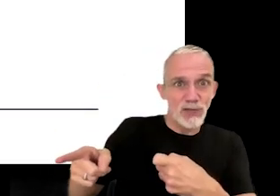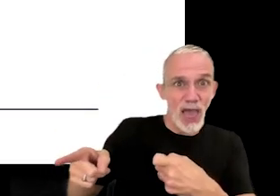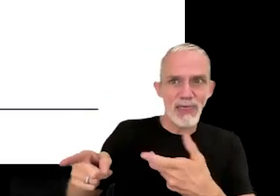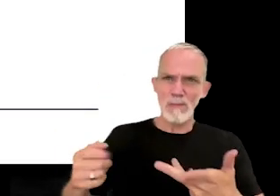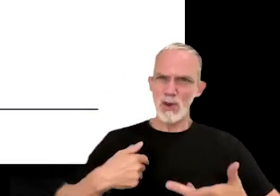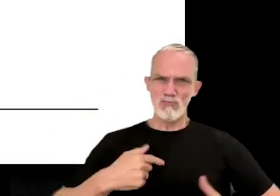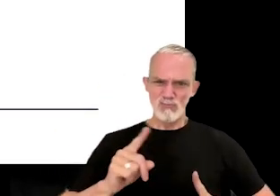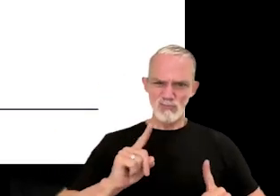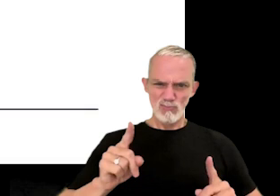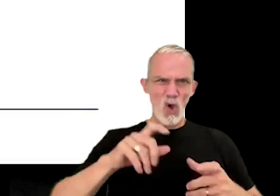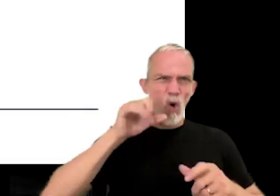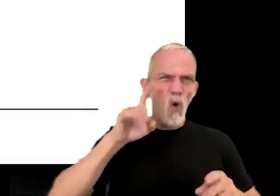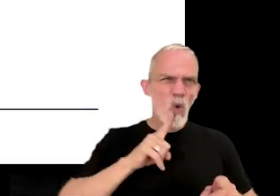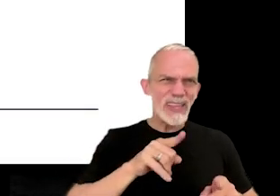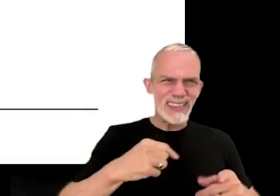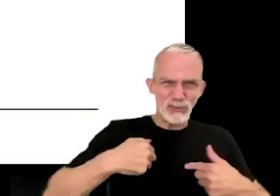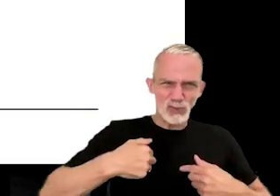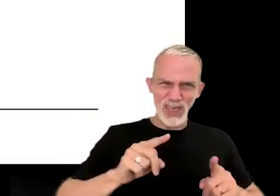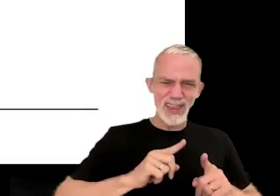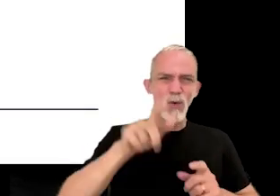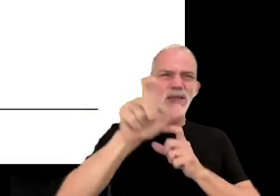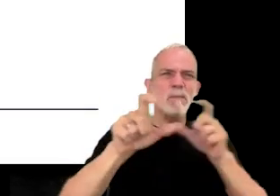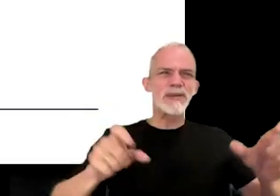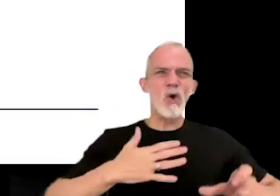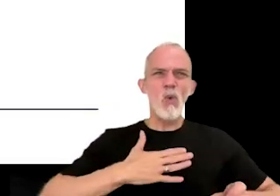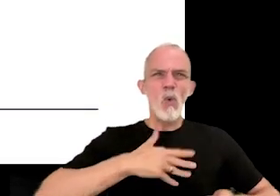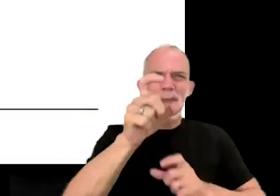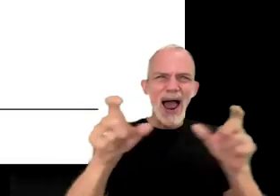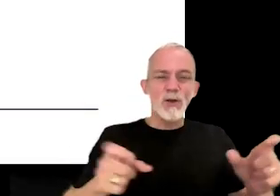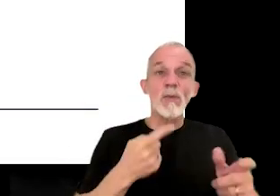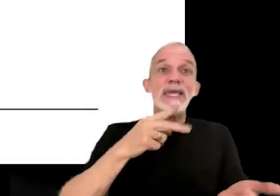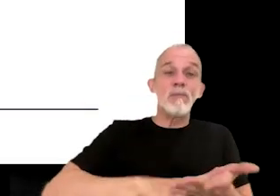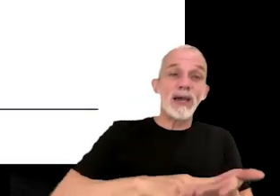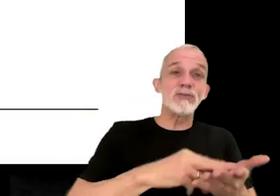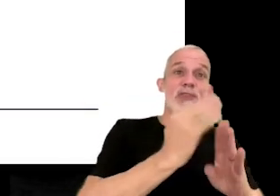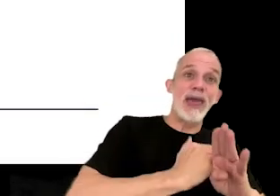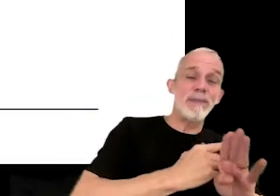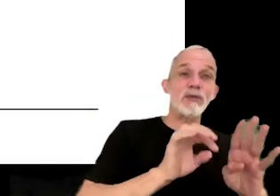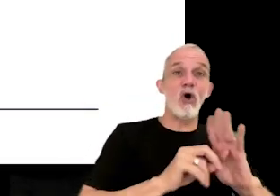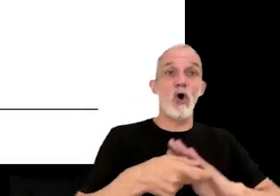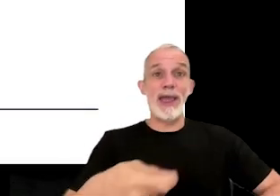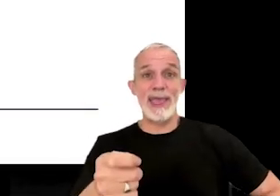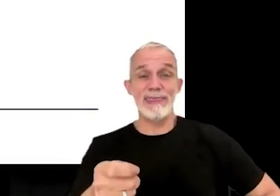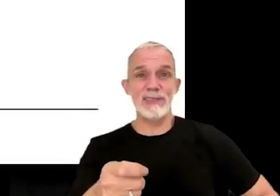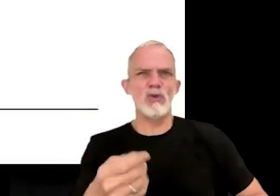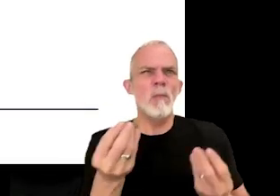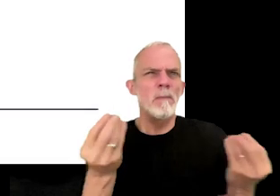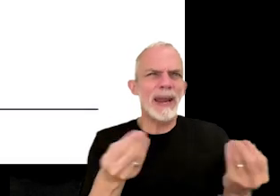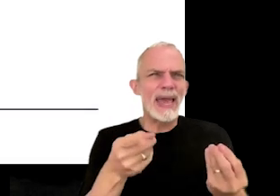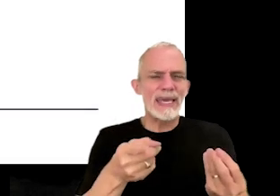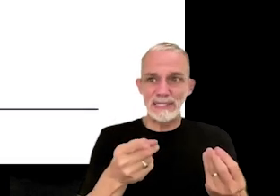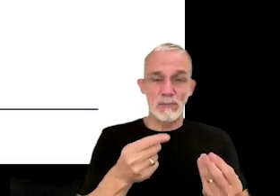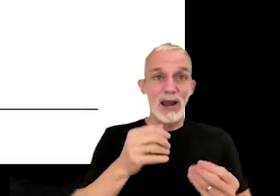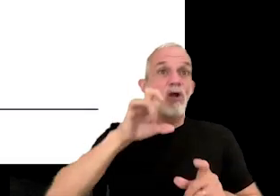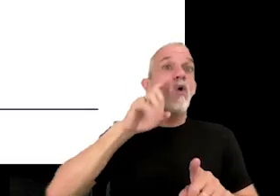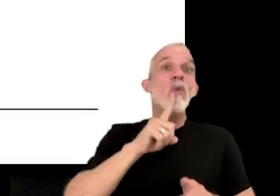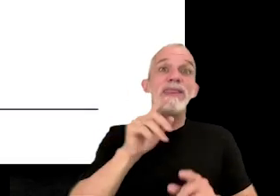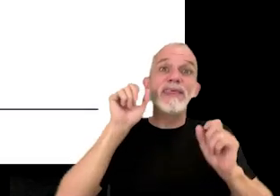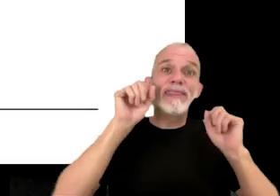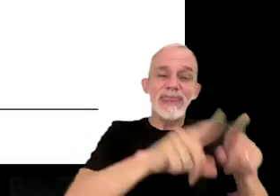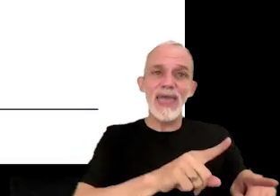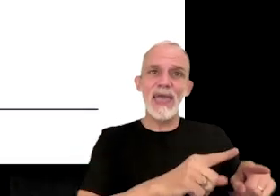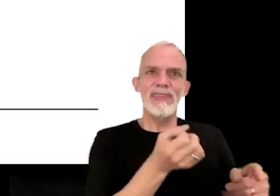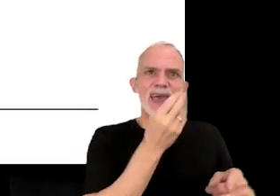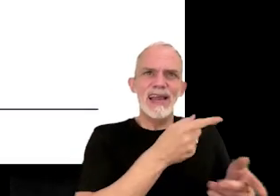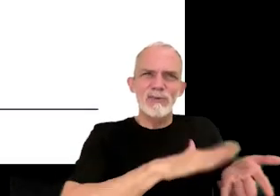no corresponde que lo tome la sociedad, porque el impuesto al débito y crédito es para el quit de la